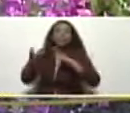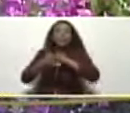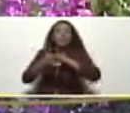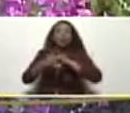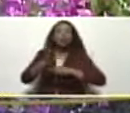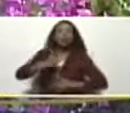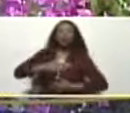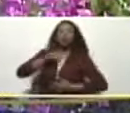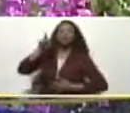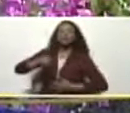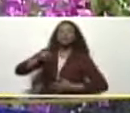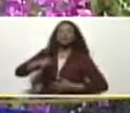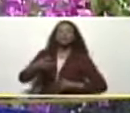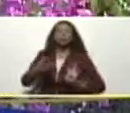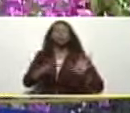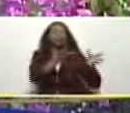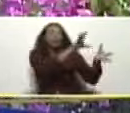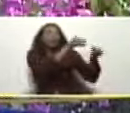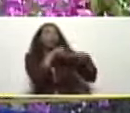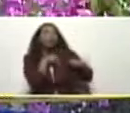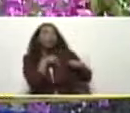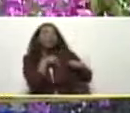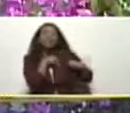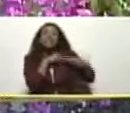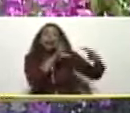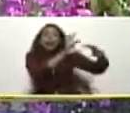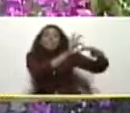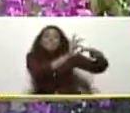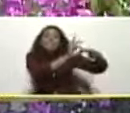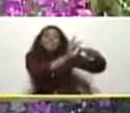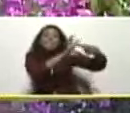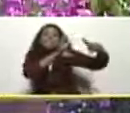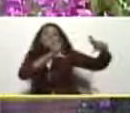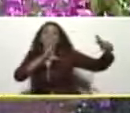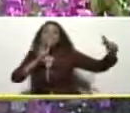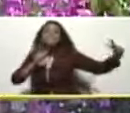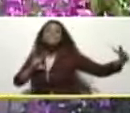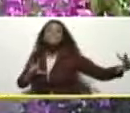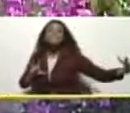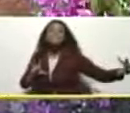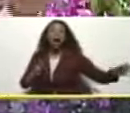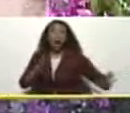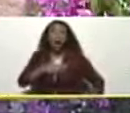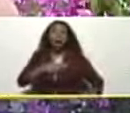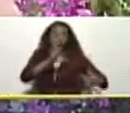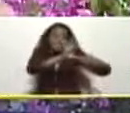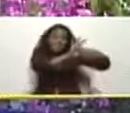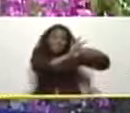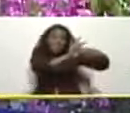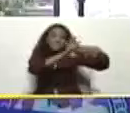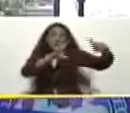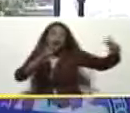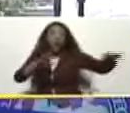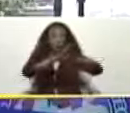Tecnológica, científica. Si la independencia, Gabriela, Sandra,